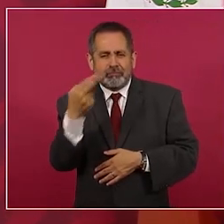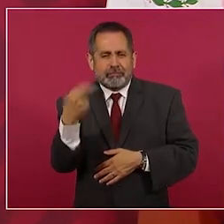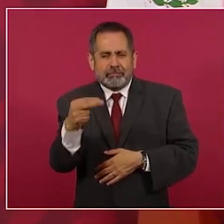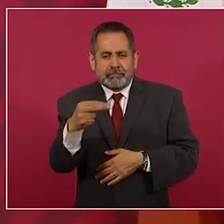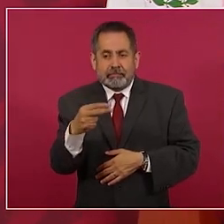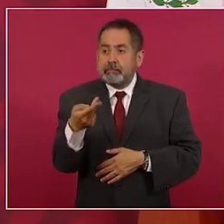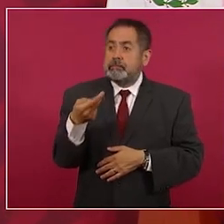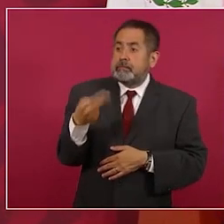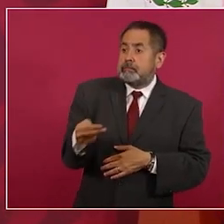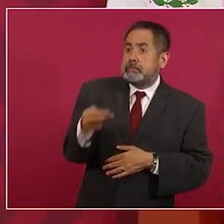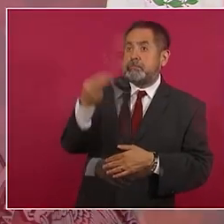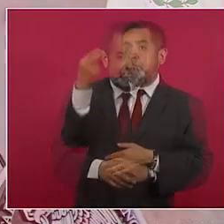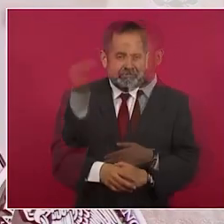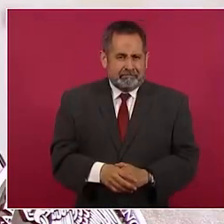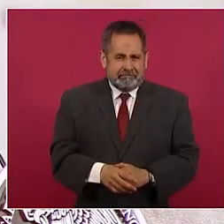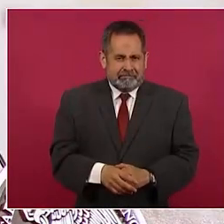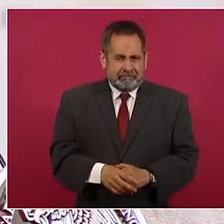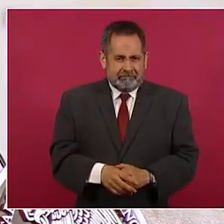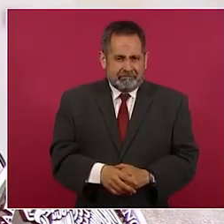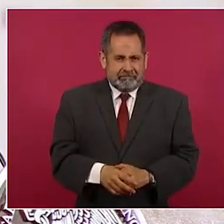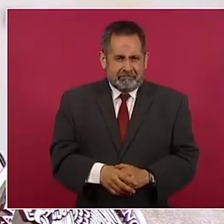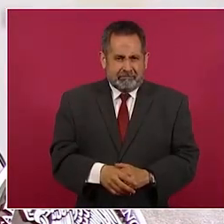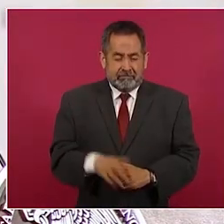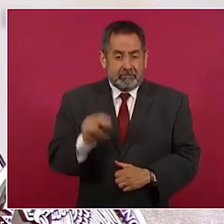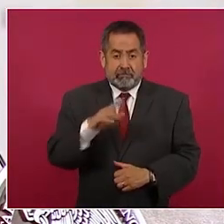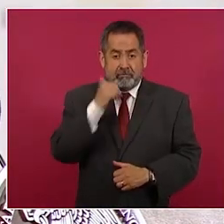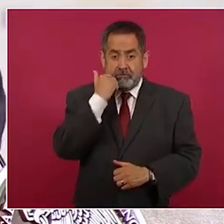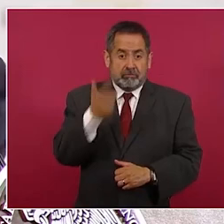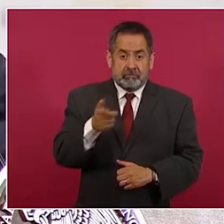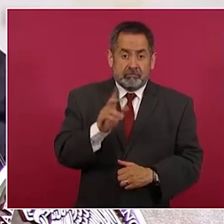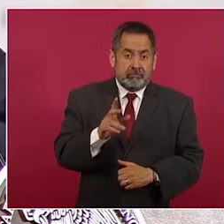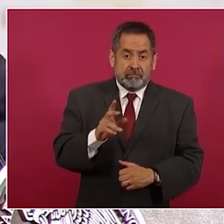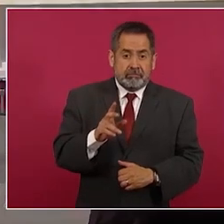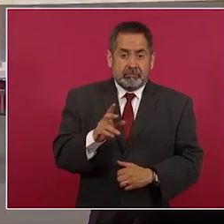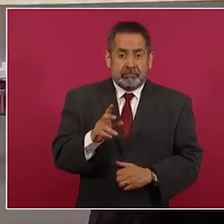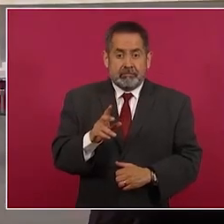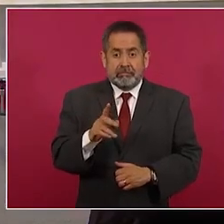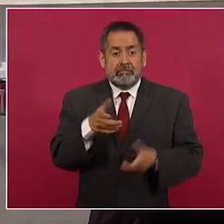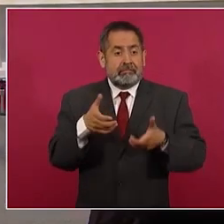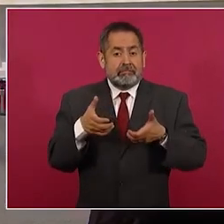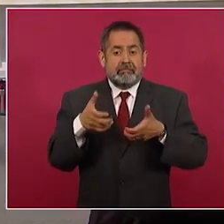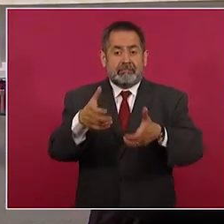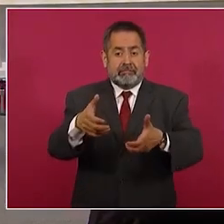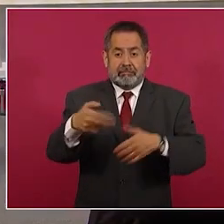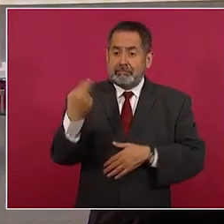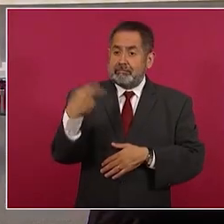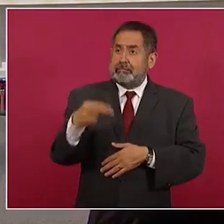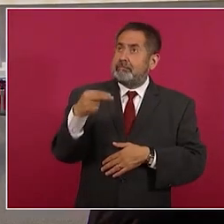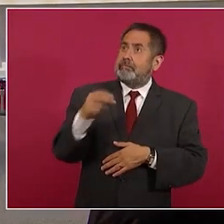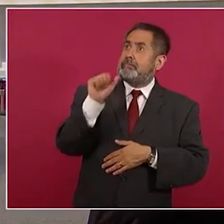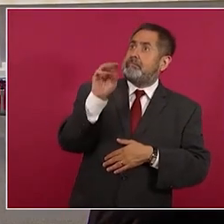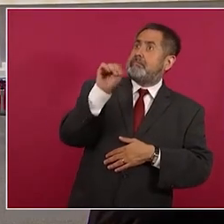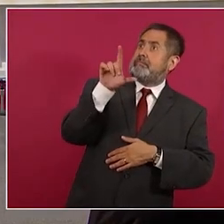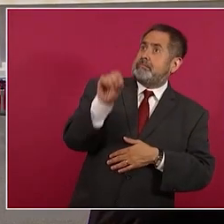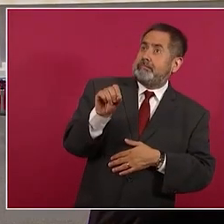mi nombre a nada. Y no quiero estatuas y no quiero nombres de calle